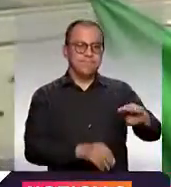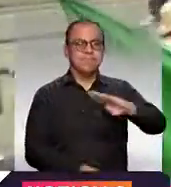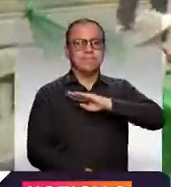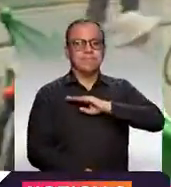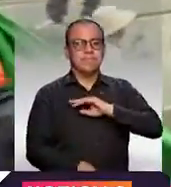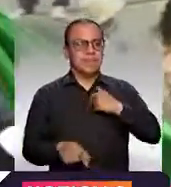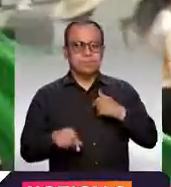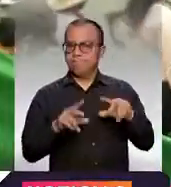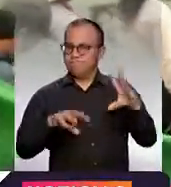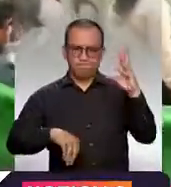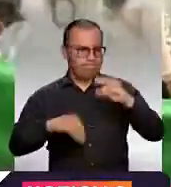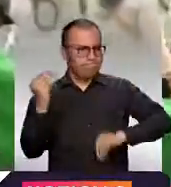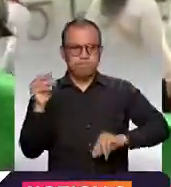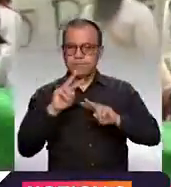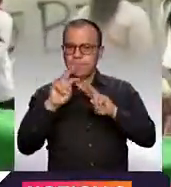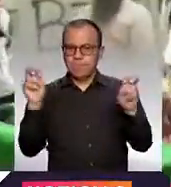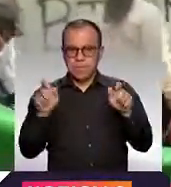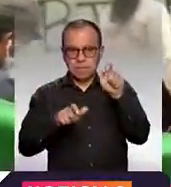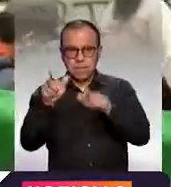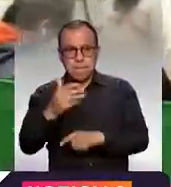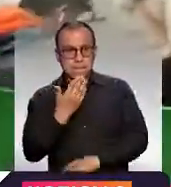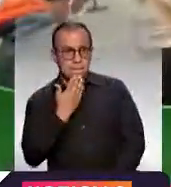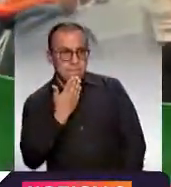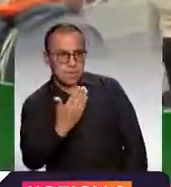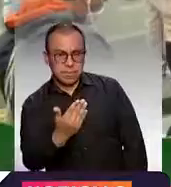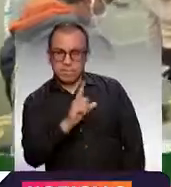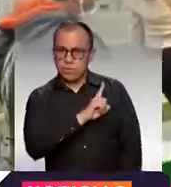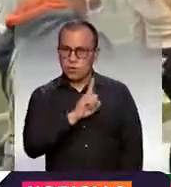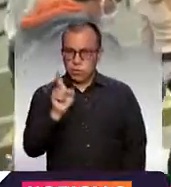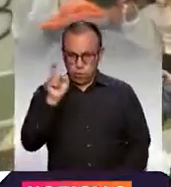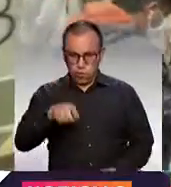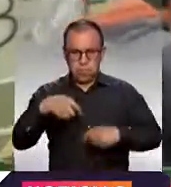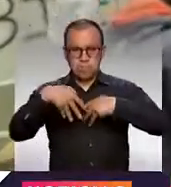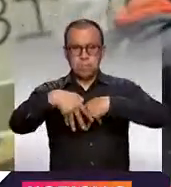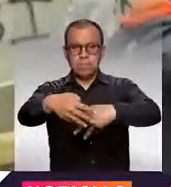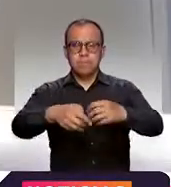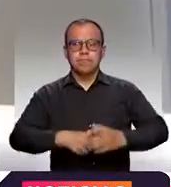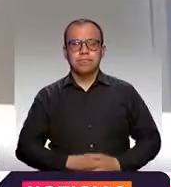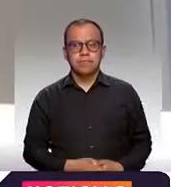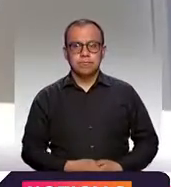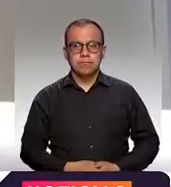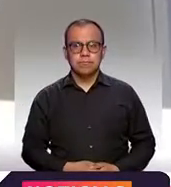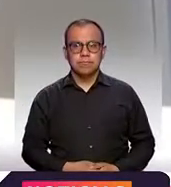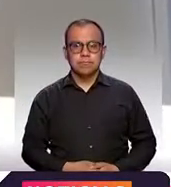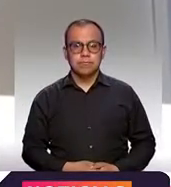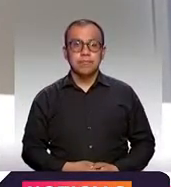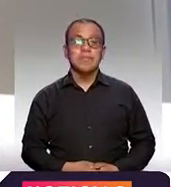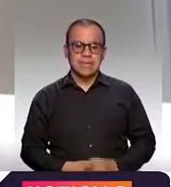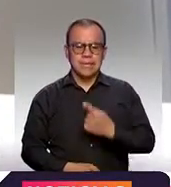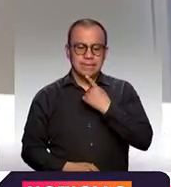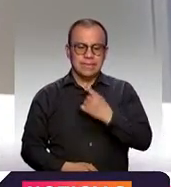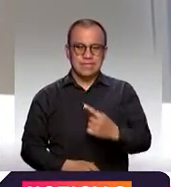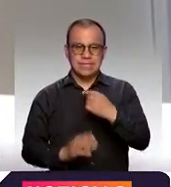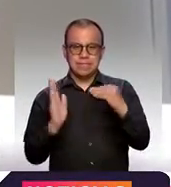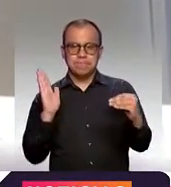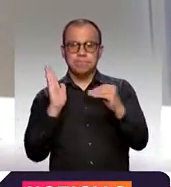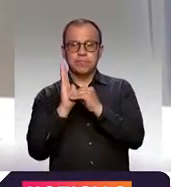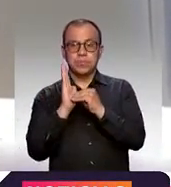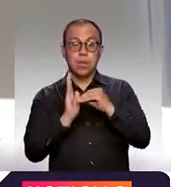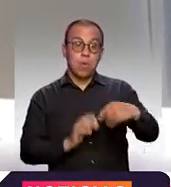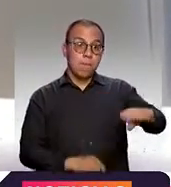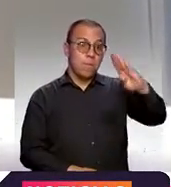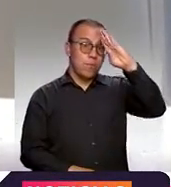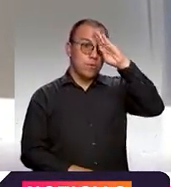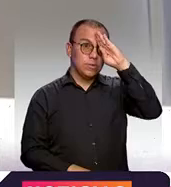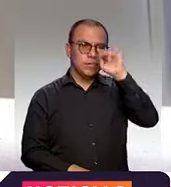al rechazar que los ciudadanos deban pedir autorizaciones para protestar. Se debería decir con precisión que la Policía